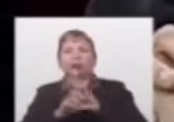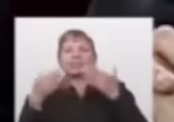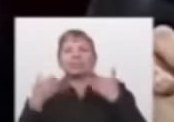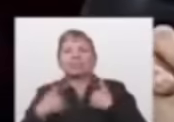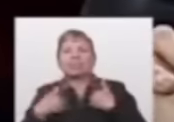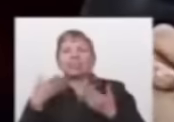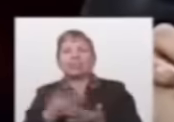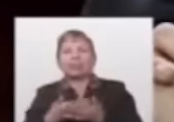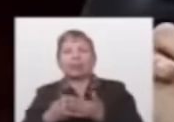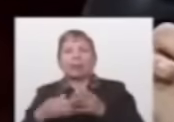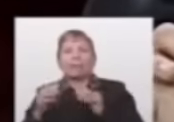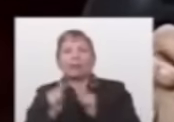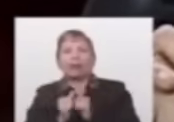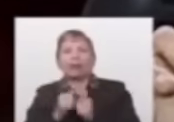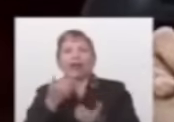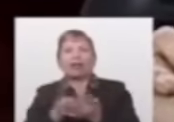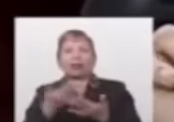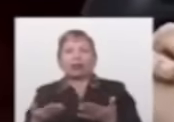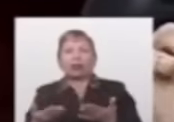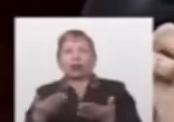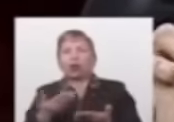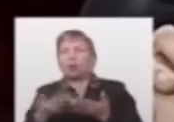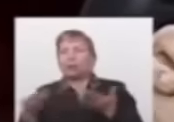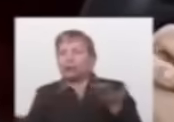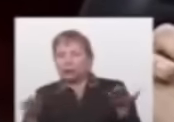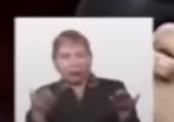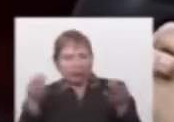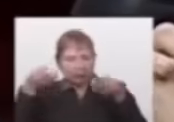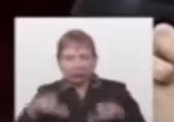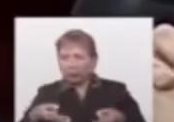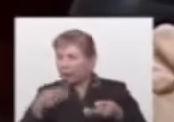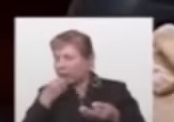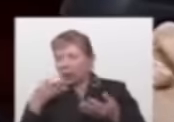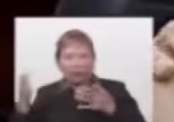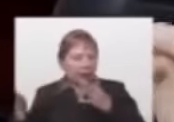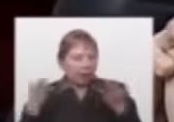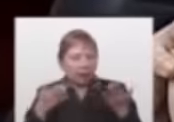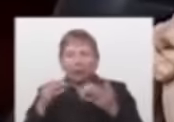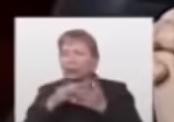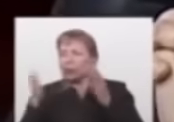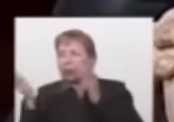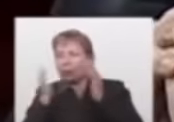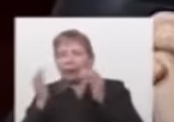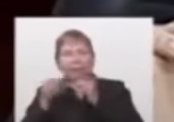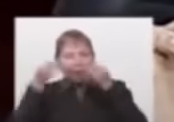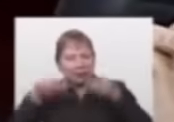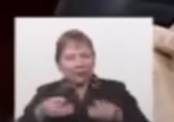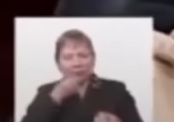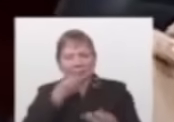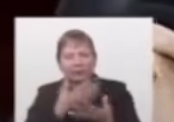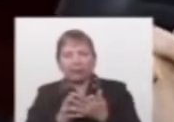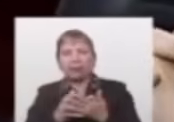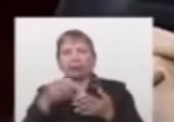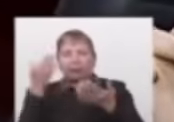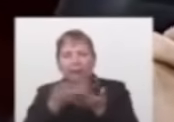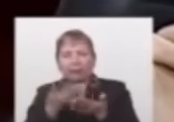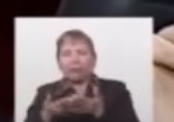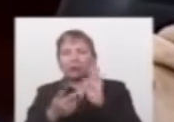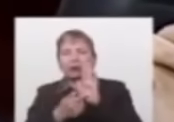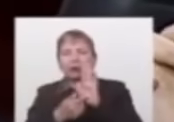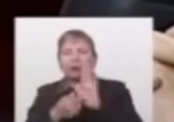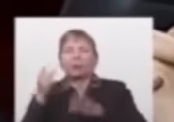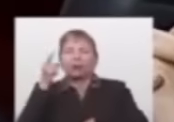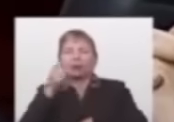que ser basada en elementos de convicción. Elementos de convicción que tienen que ser debidamente sustentados en esa